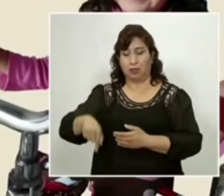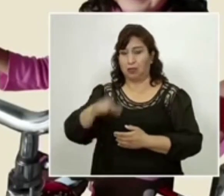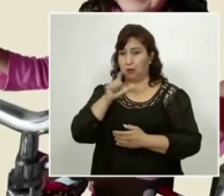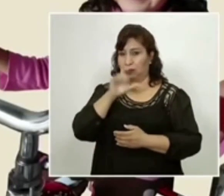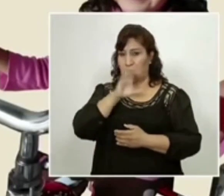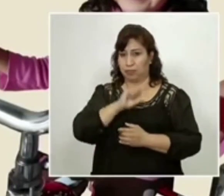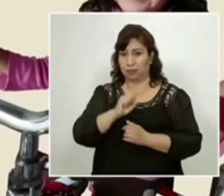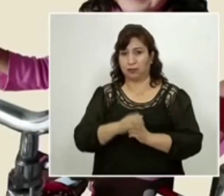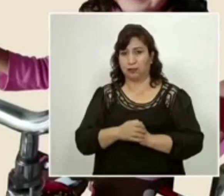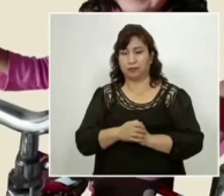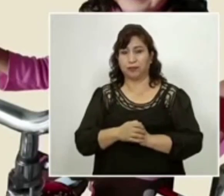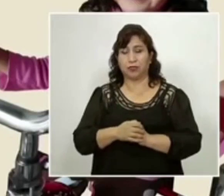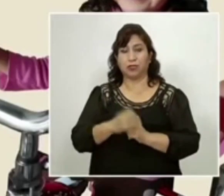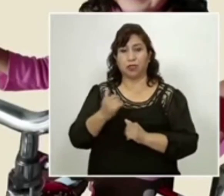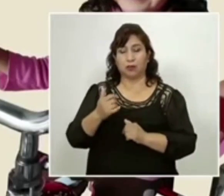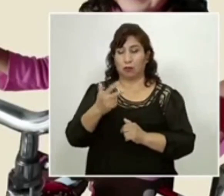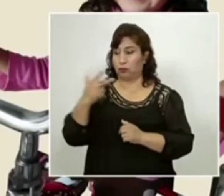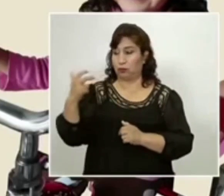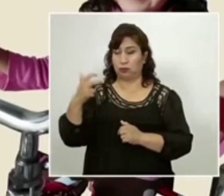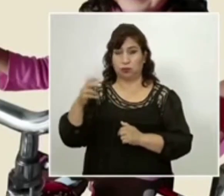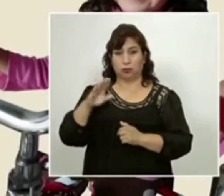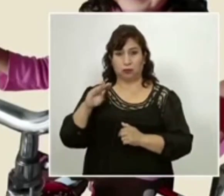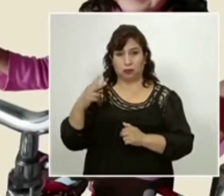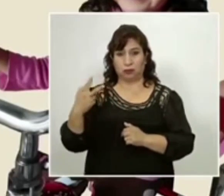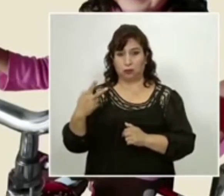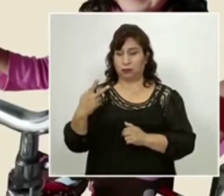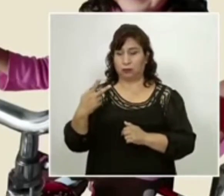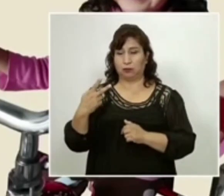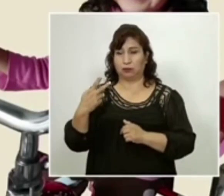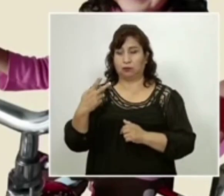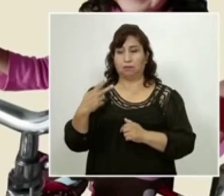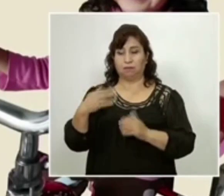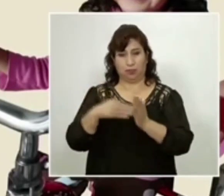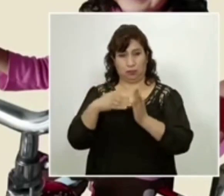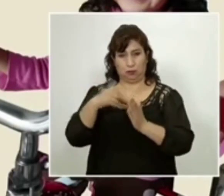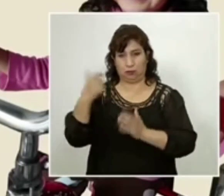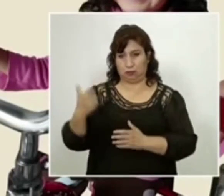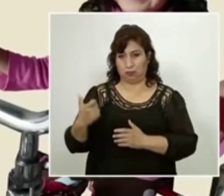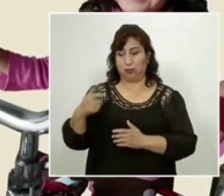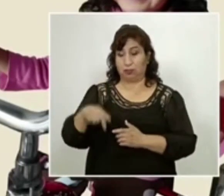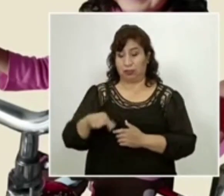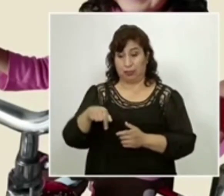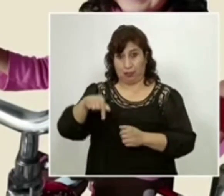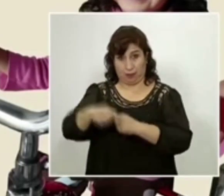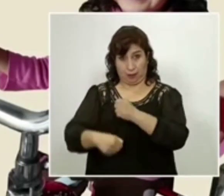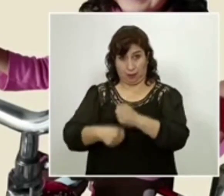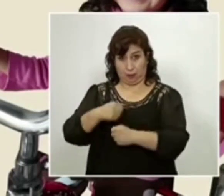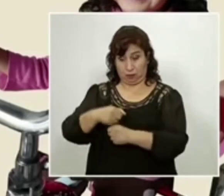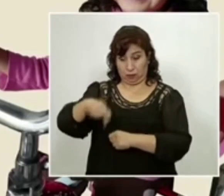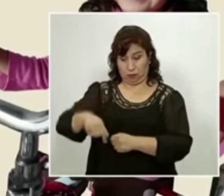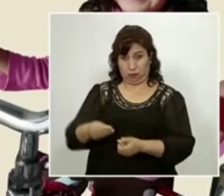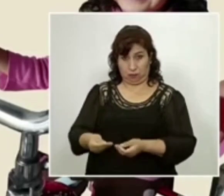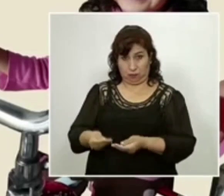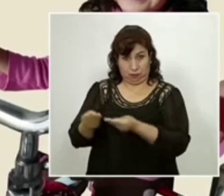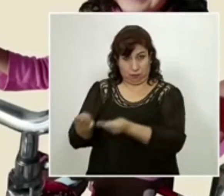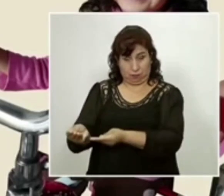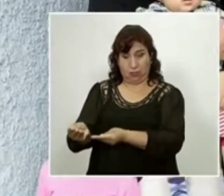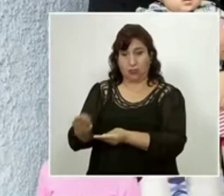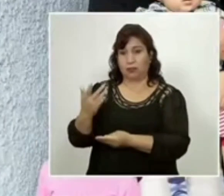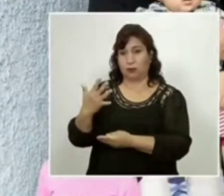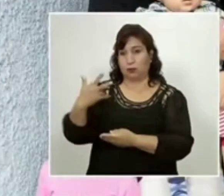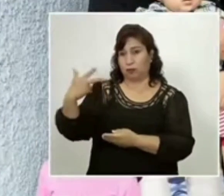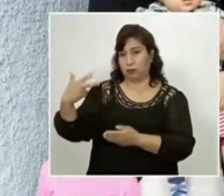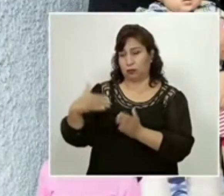Aguascalientes. Y 892 millones de pesos se aplican este año en